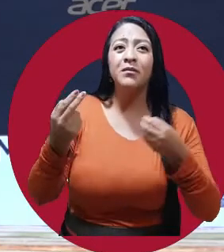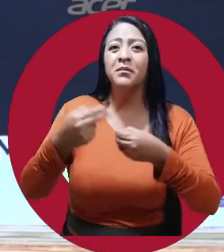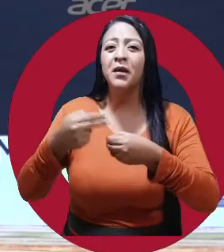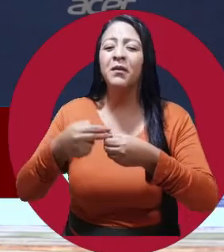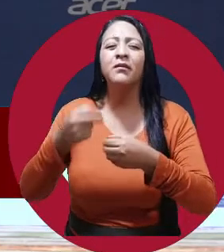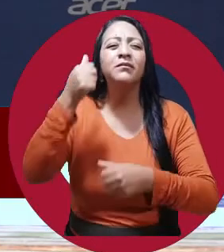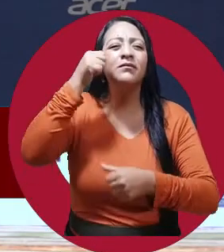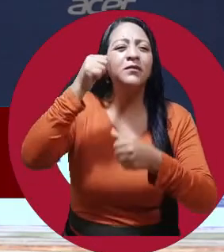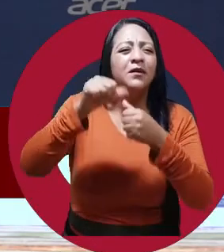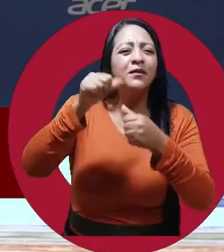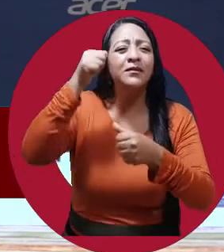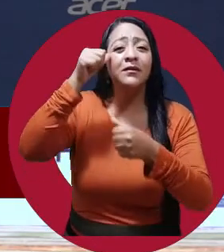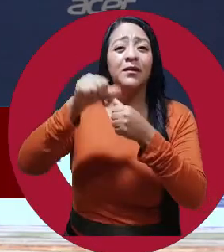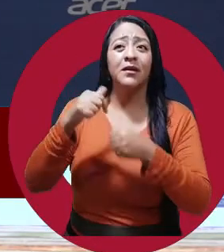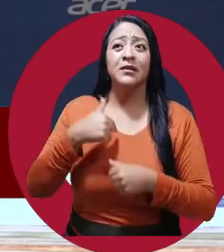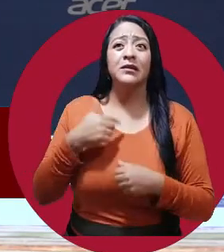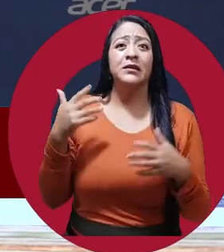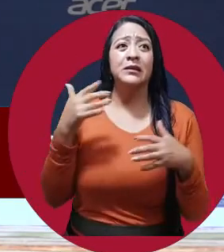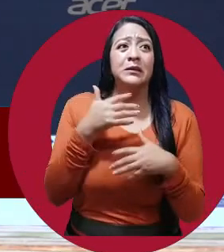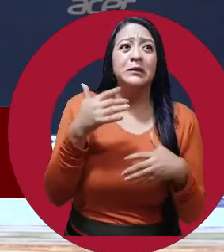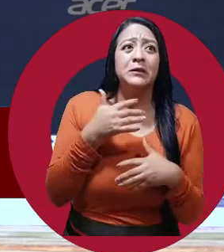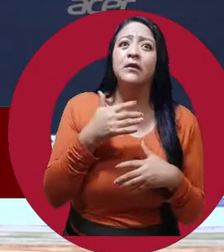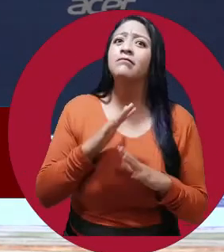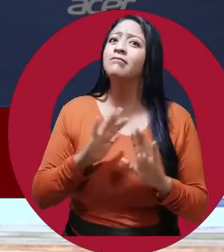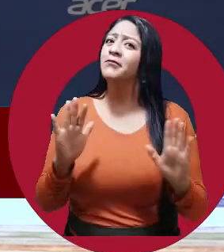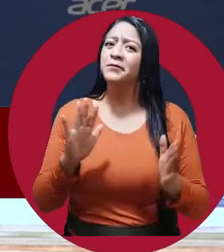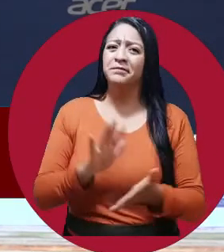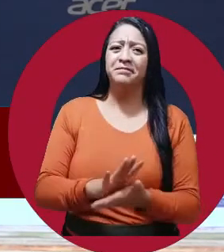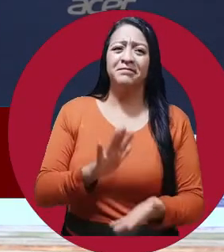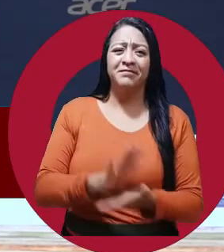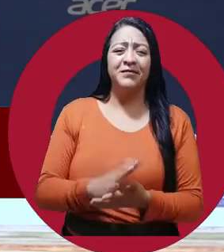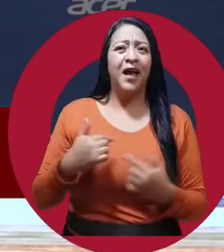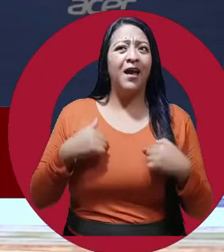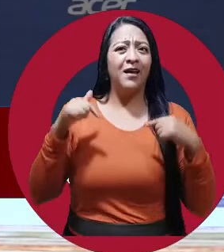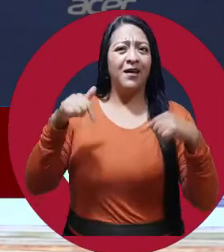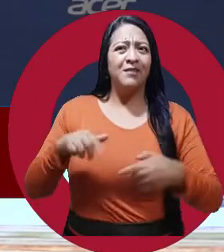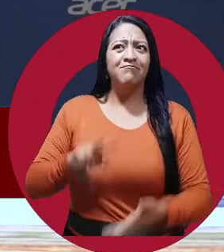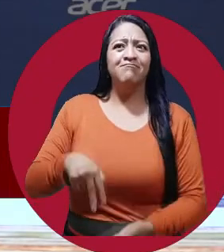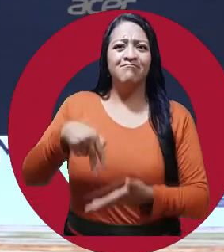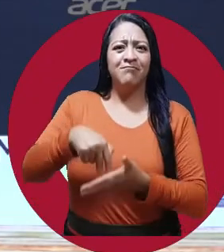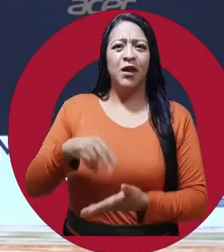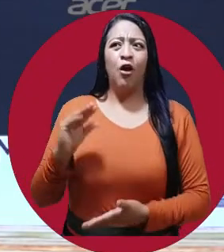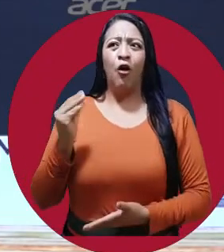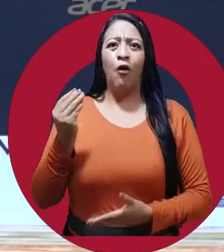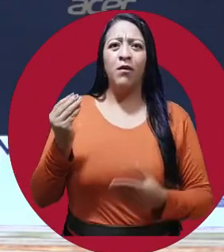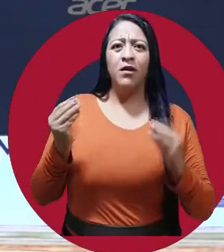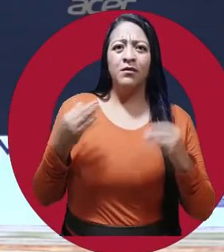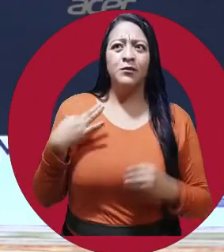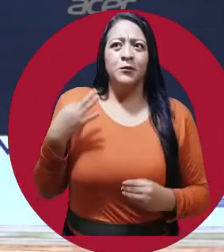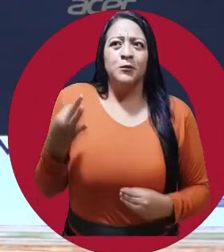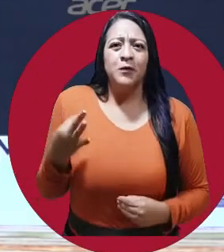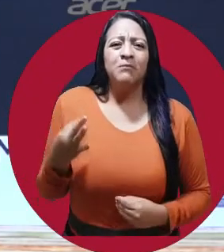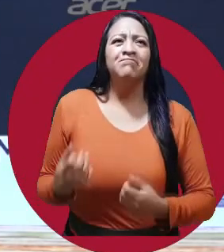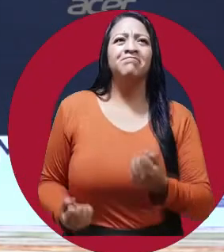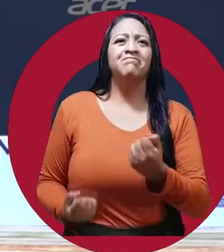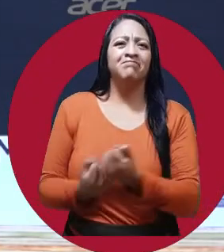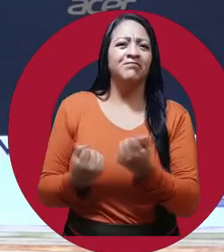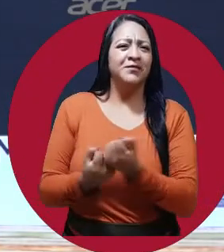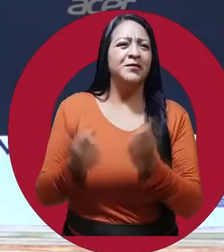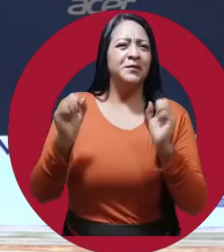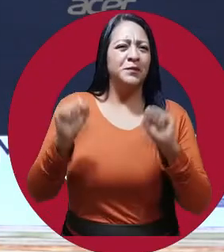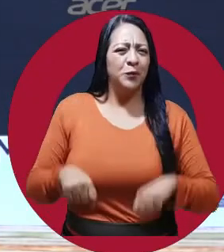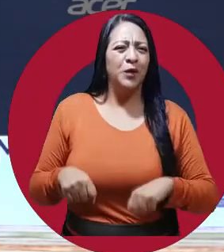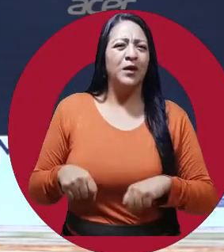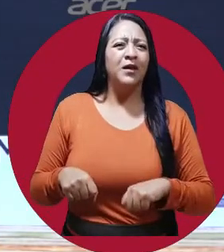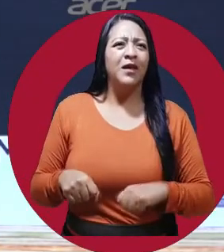para recordar y no tener miedo, sino decir, aquí estamos esta nueva generación,